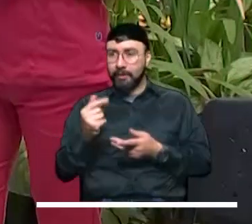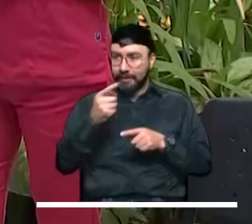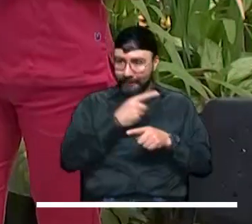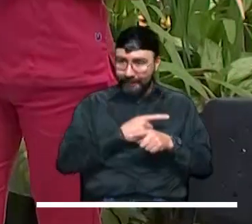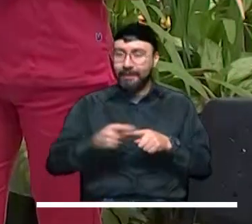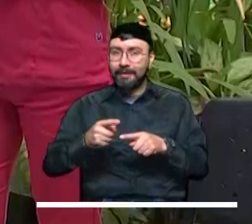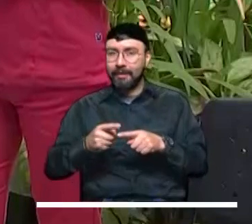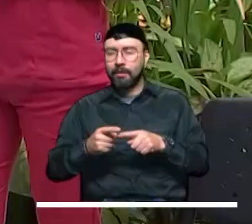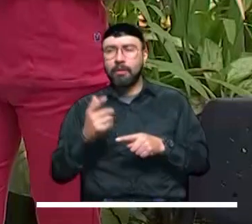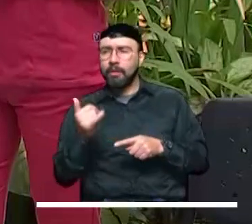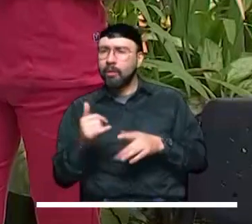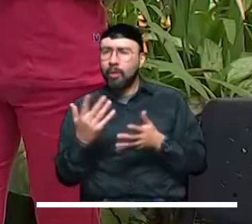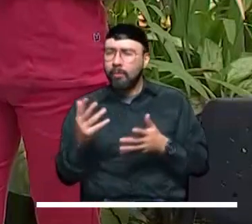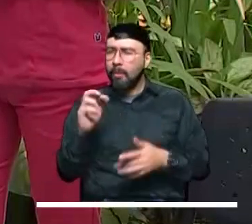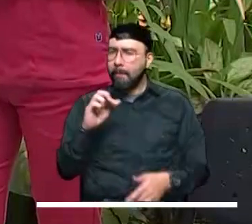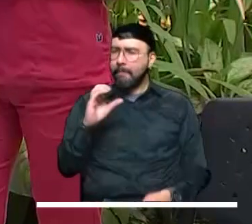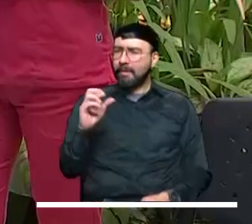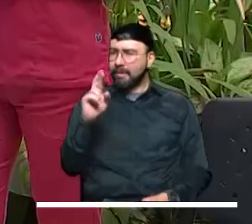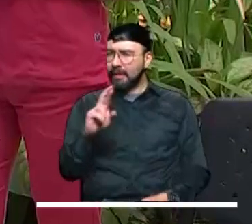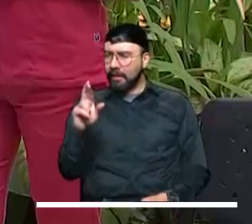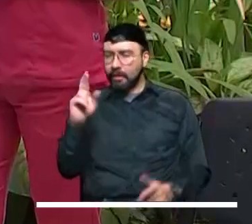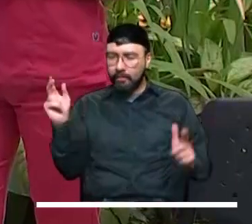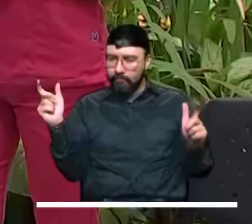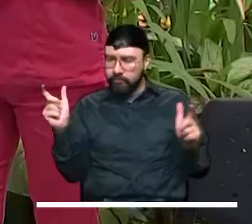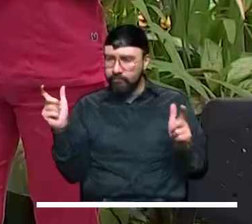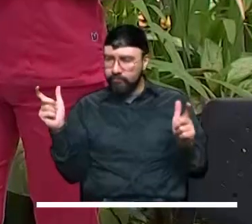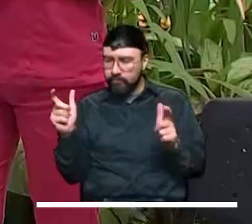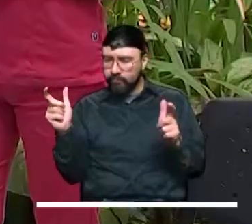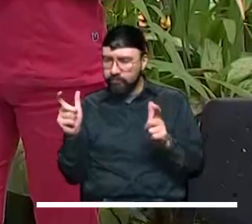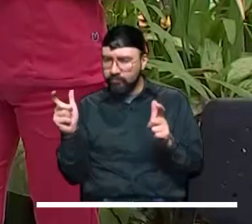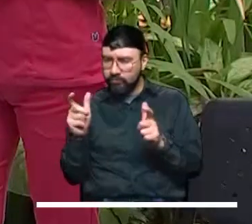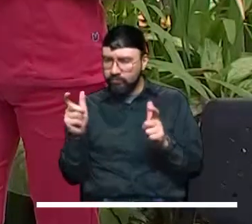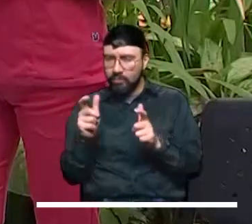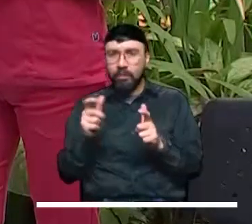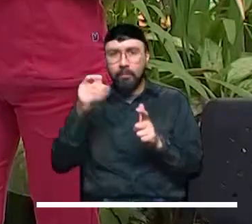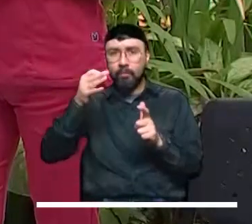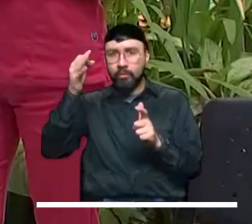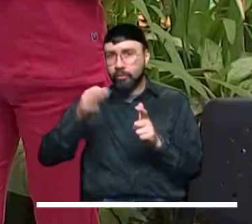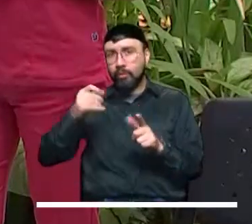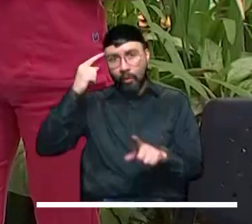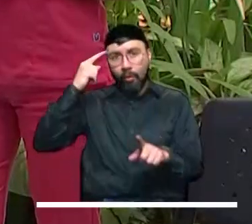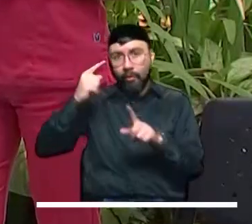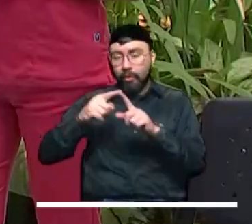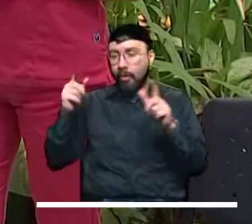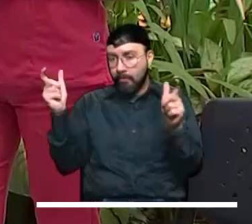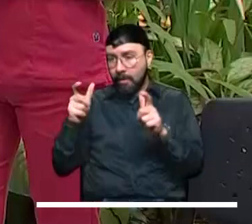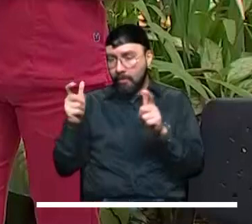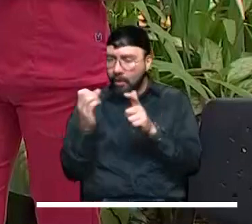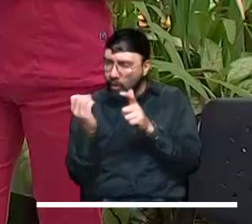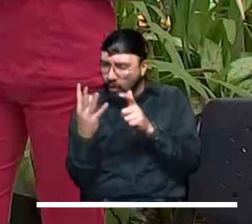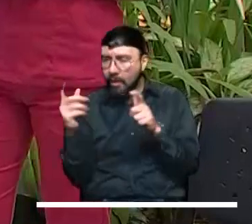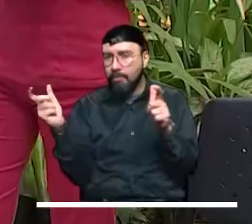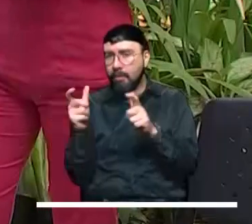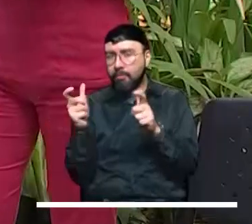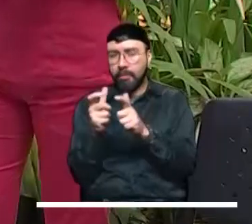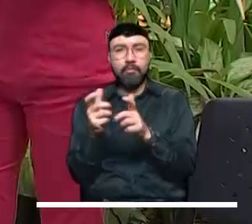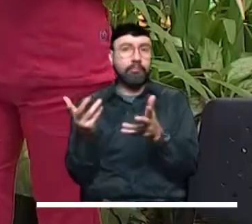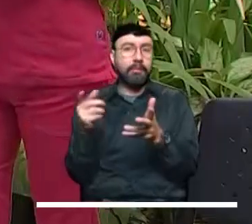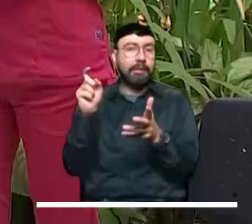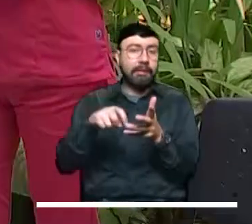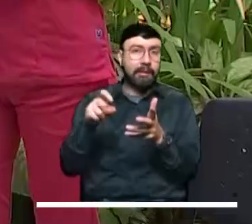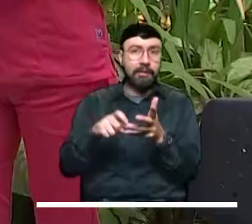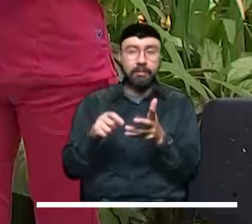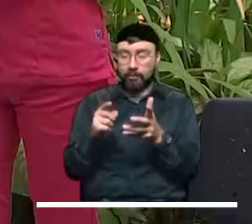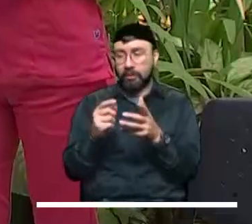cómo nos va a dar esa PCR, si va a obviamente esperamos que merme esos datos. Entonces, eso nos indica